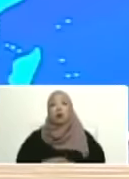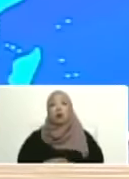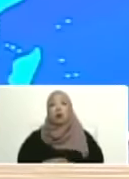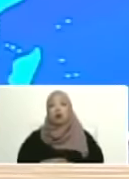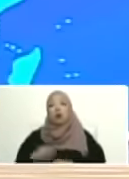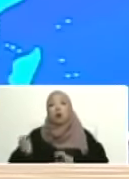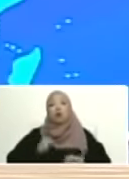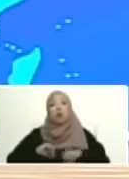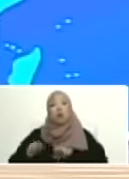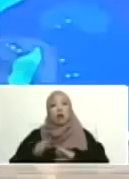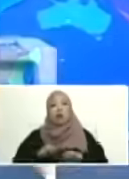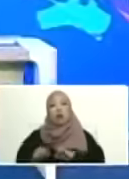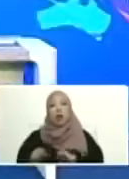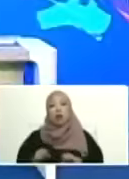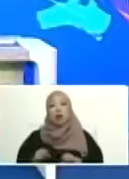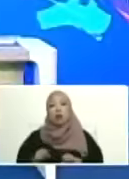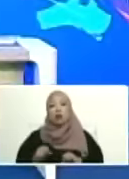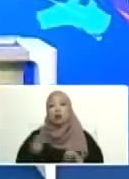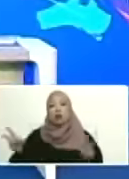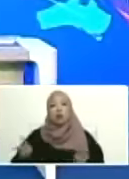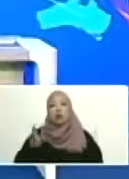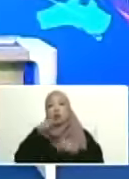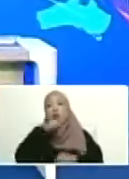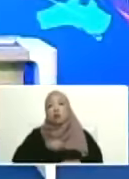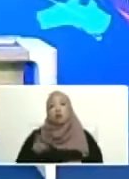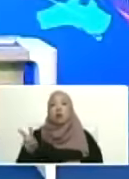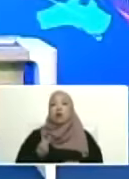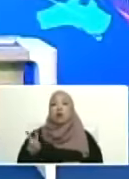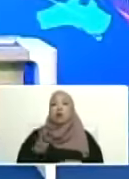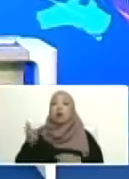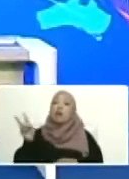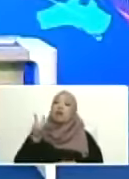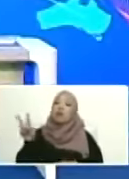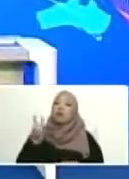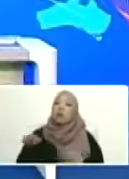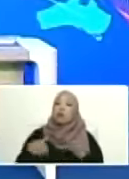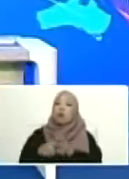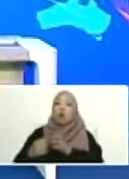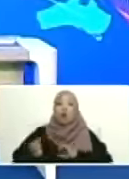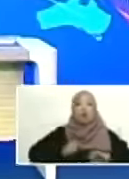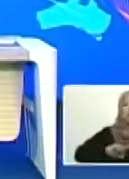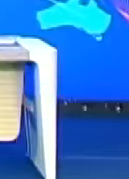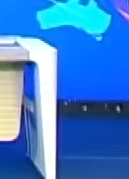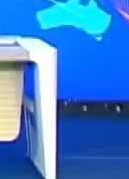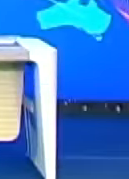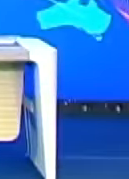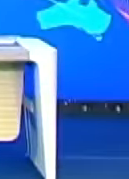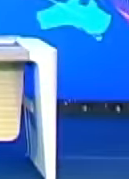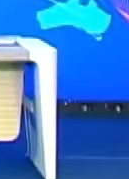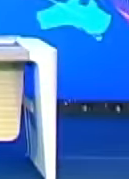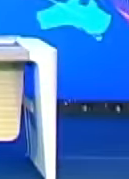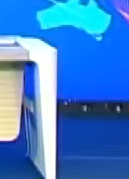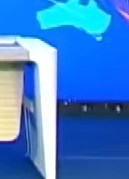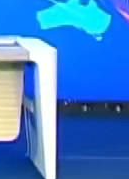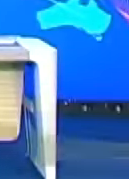gran movimiento de historiadores e historiadoras tiene Venezuela, el movimiento de la historia insurgente, mi